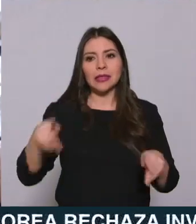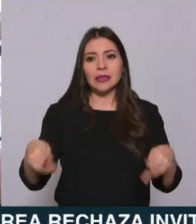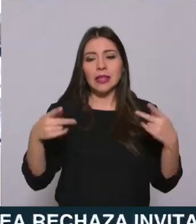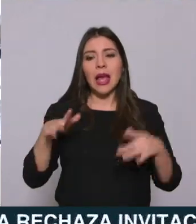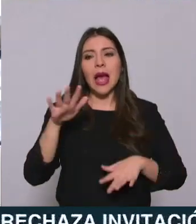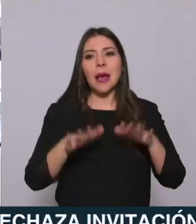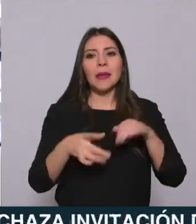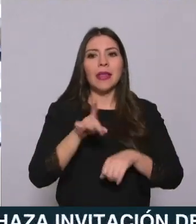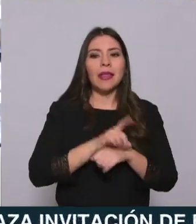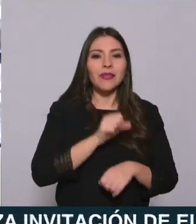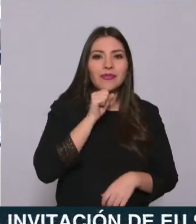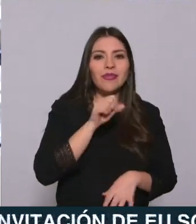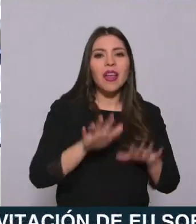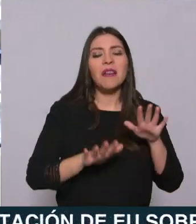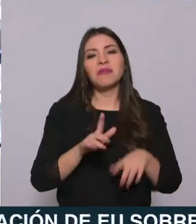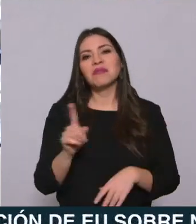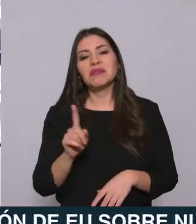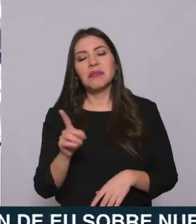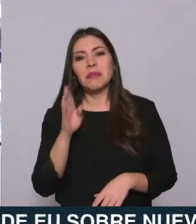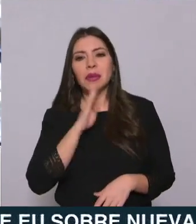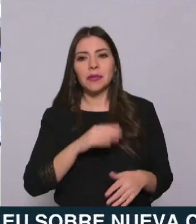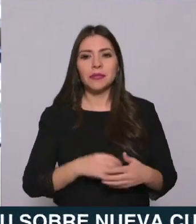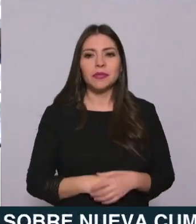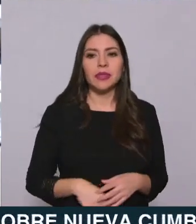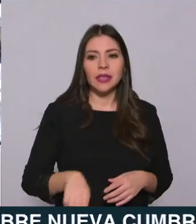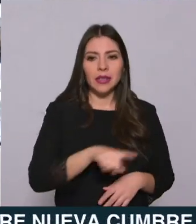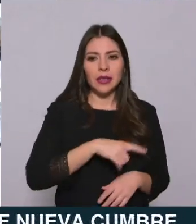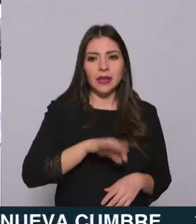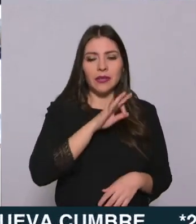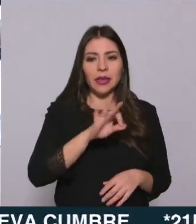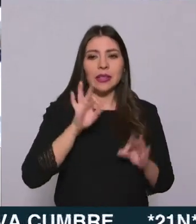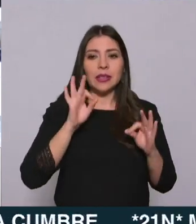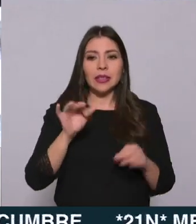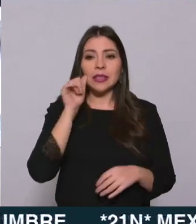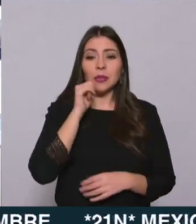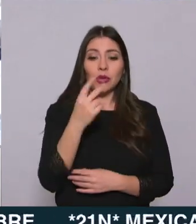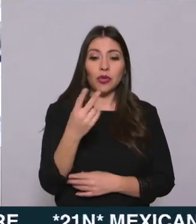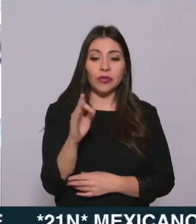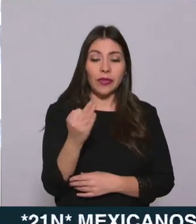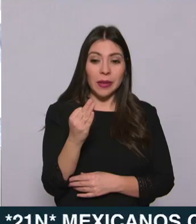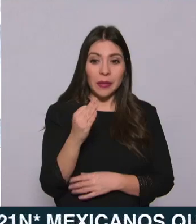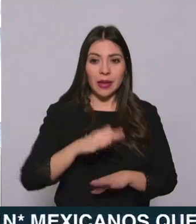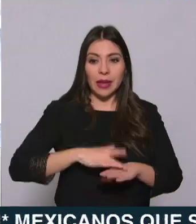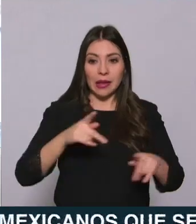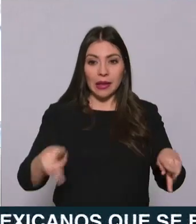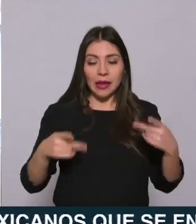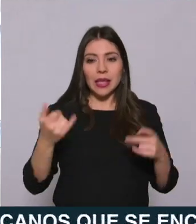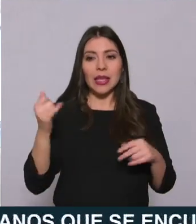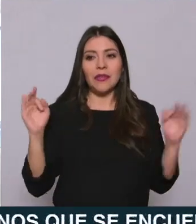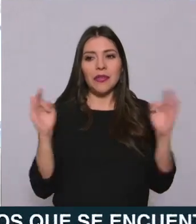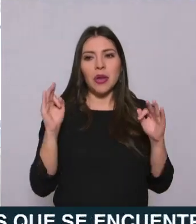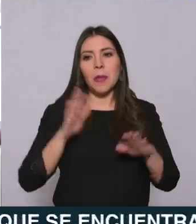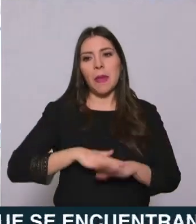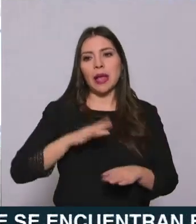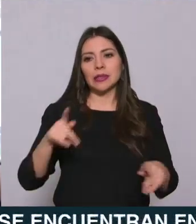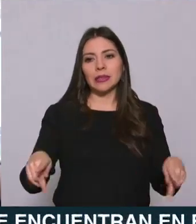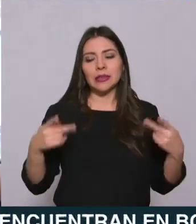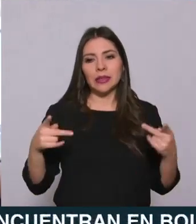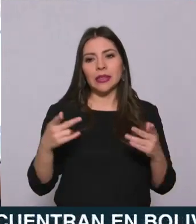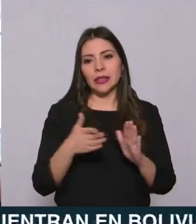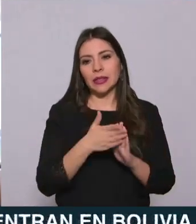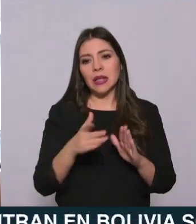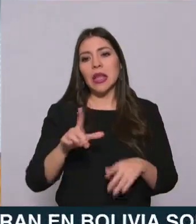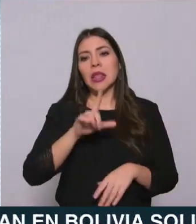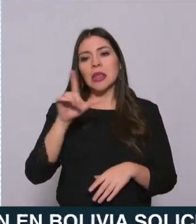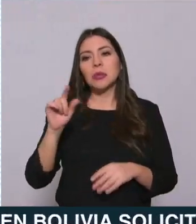nosotros nos aumenta, nosotros es nuestra temporada, en lo que es frío y 2 de febrero, a cuenta que es lo que hace. Ya de ahí nosotros nos